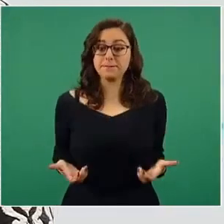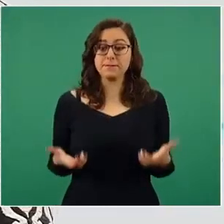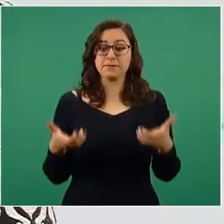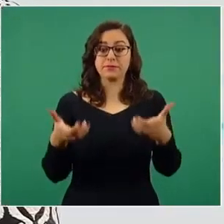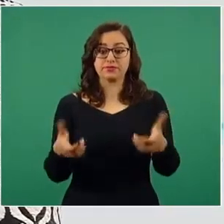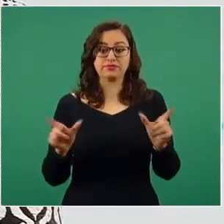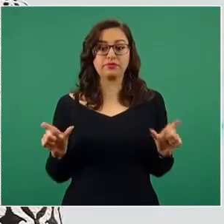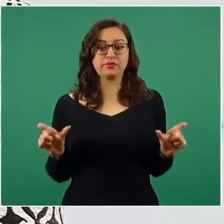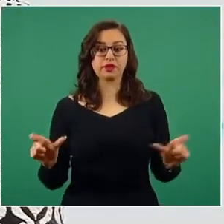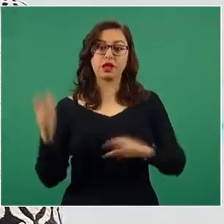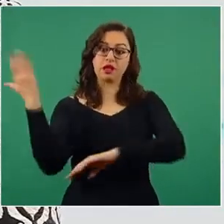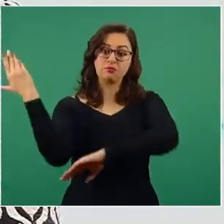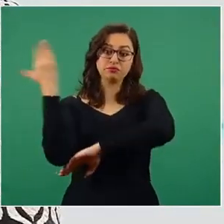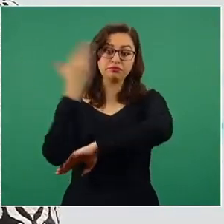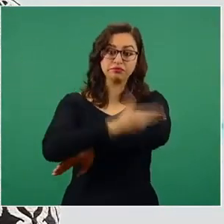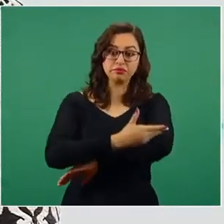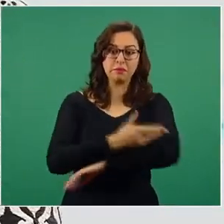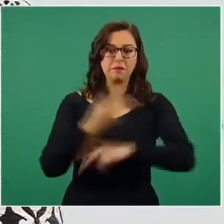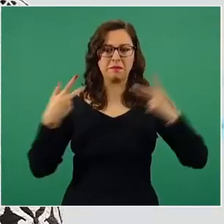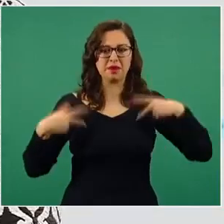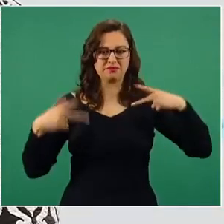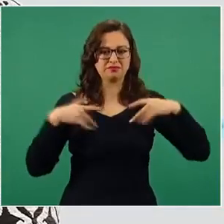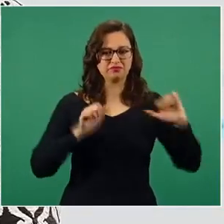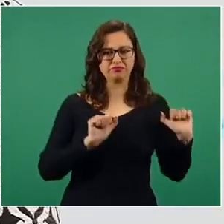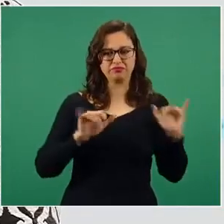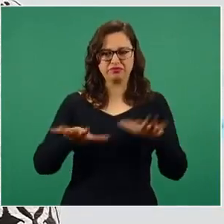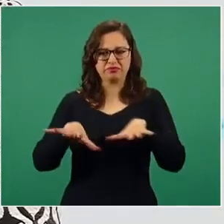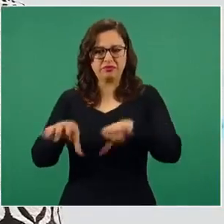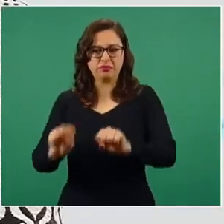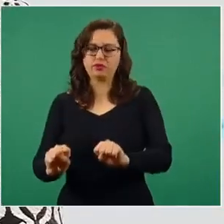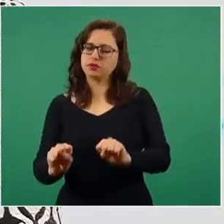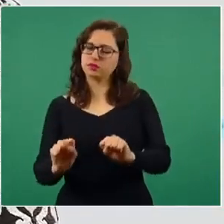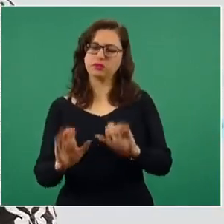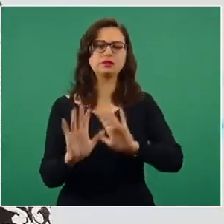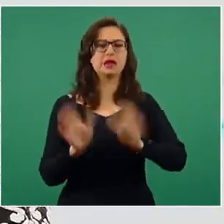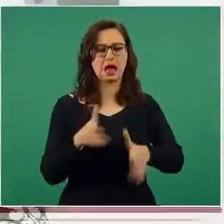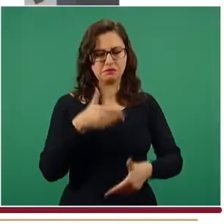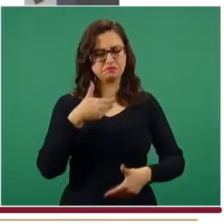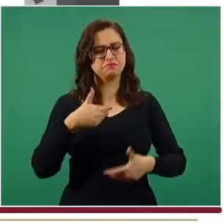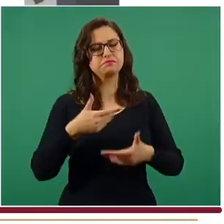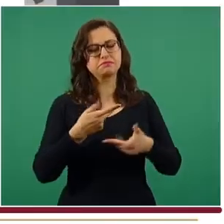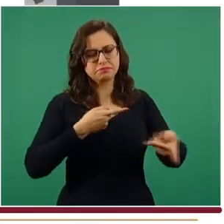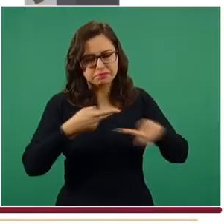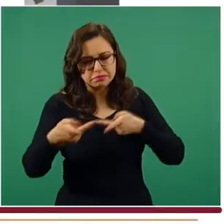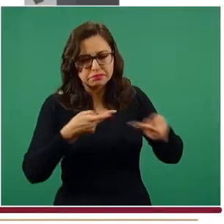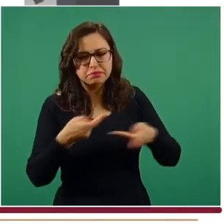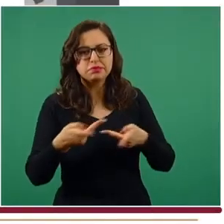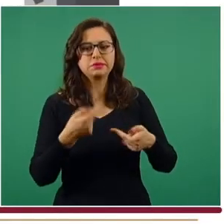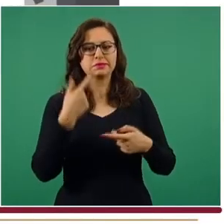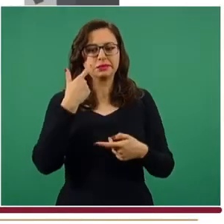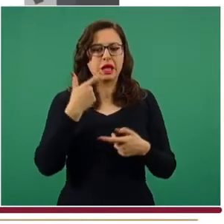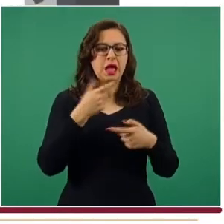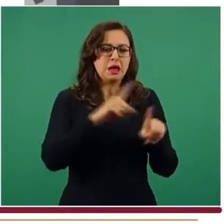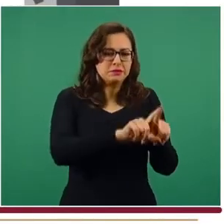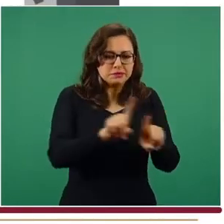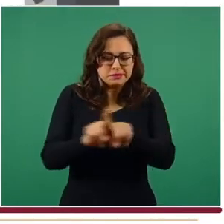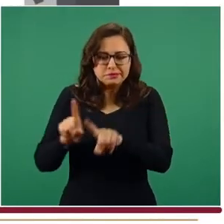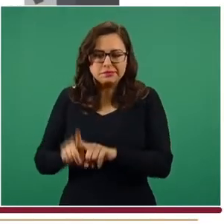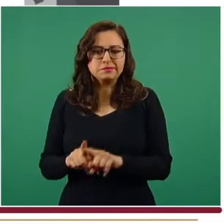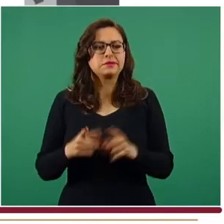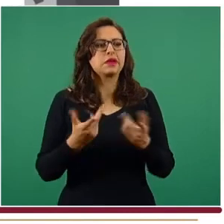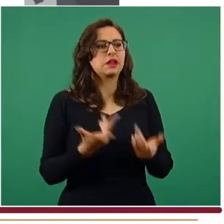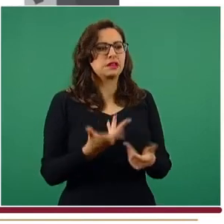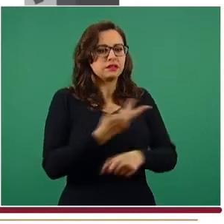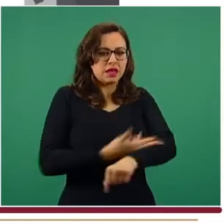sigue adelante. En este mes, en virtud de su liberación en diferentes partes del país, se ha evitado la